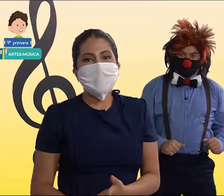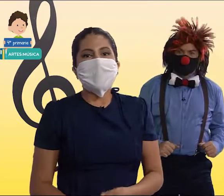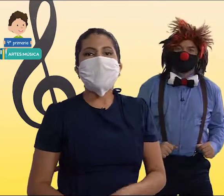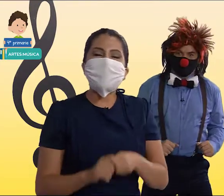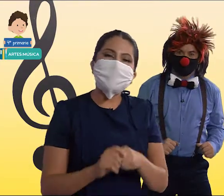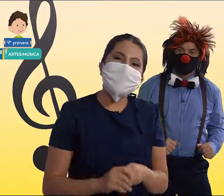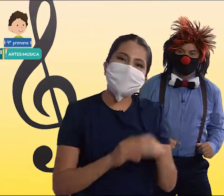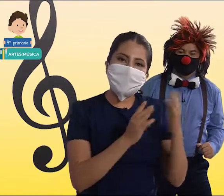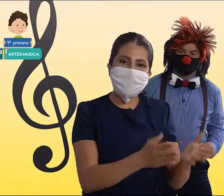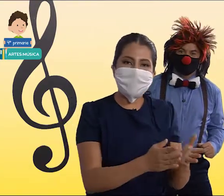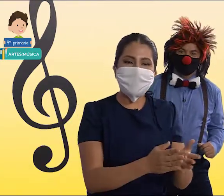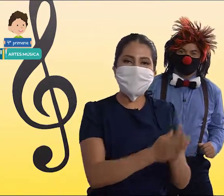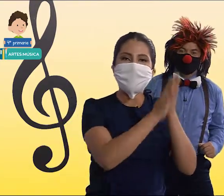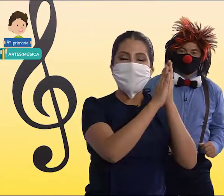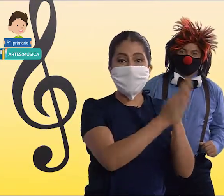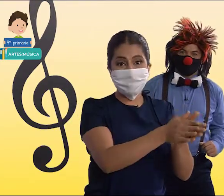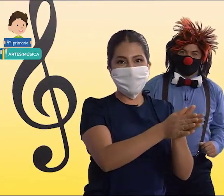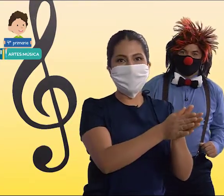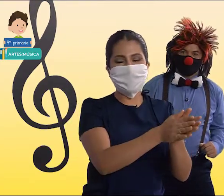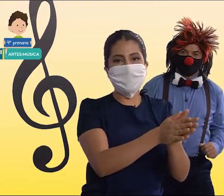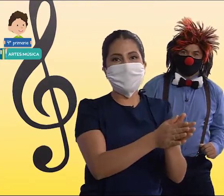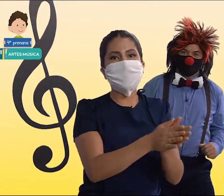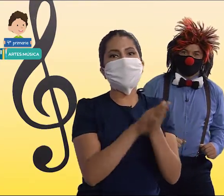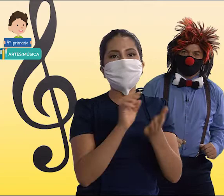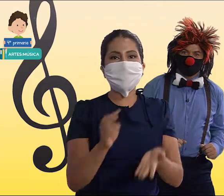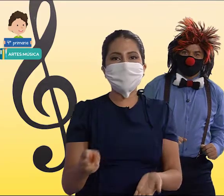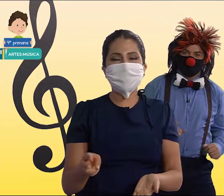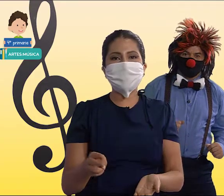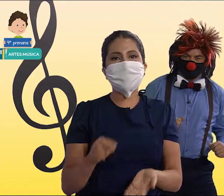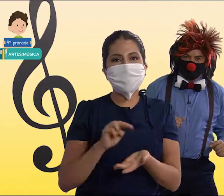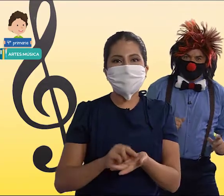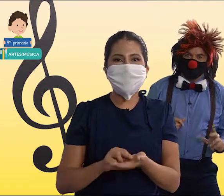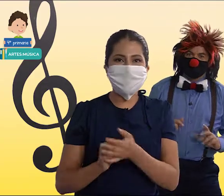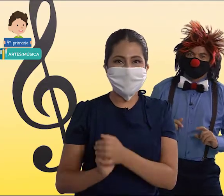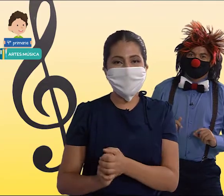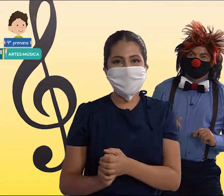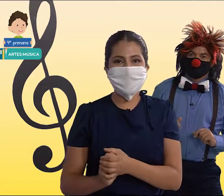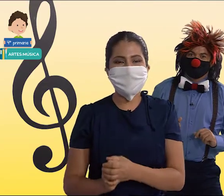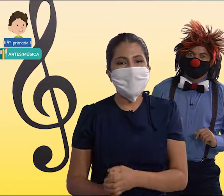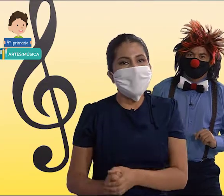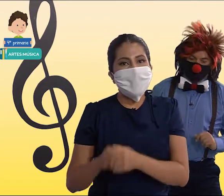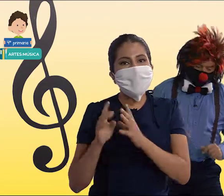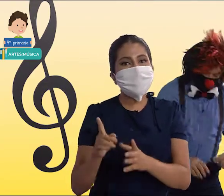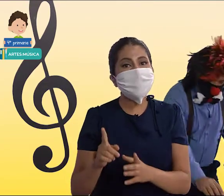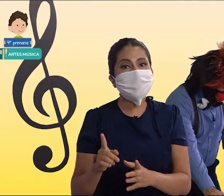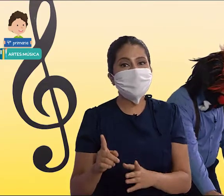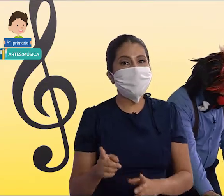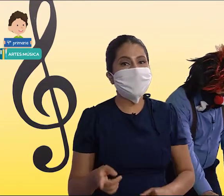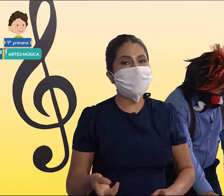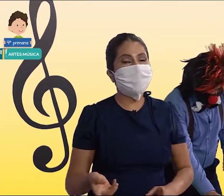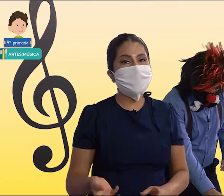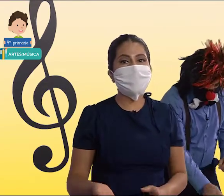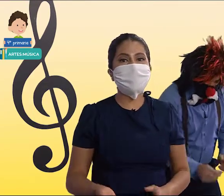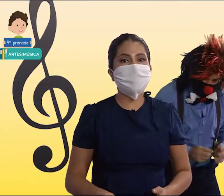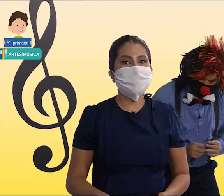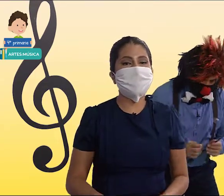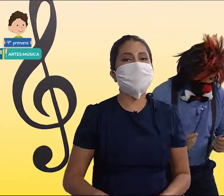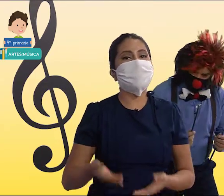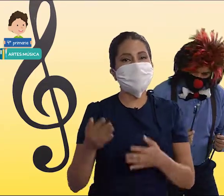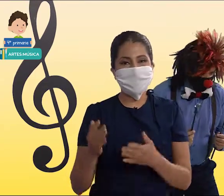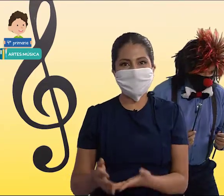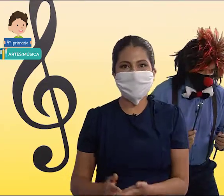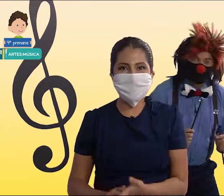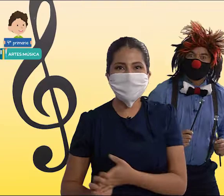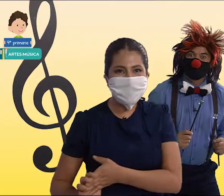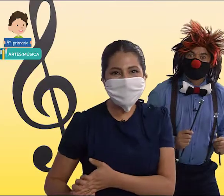cuenta? La primera sílaba es más fuerte y las otras dos son más chiquitas. Ese es un truco para que puedan reconocer